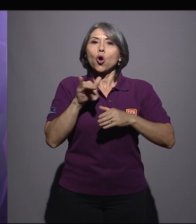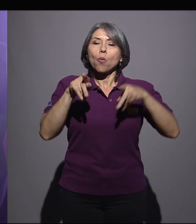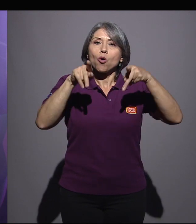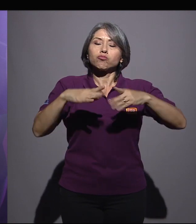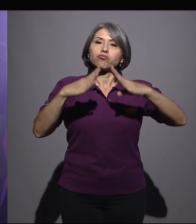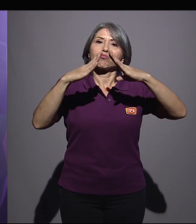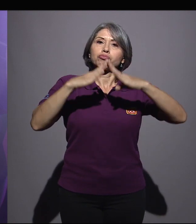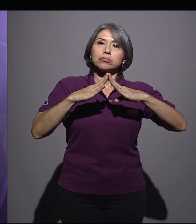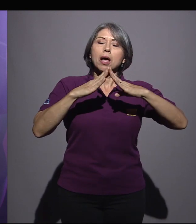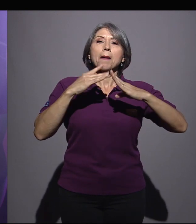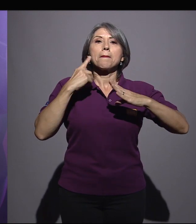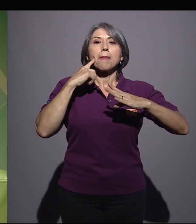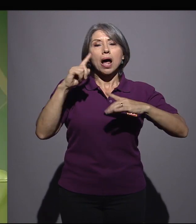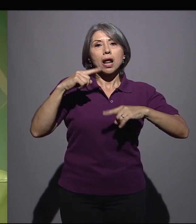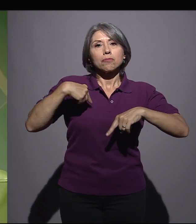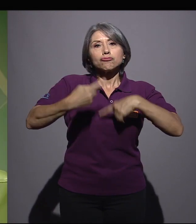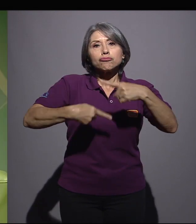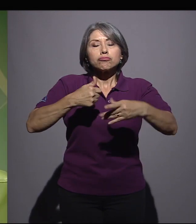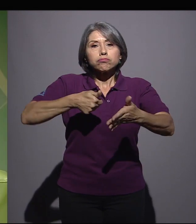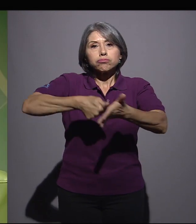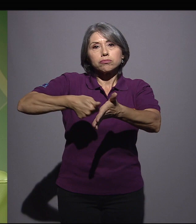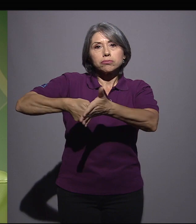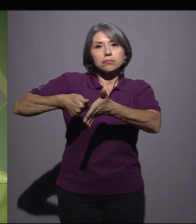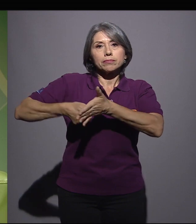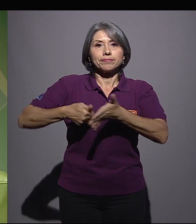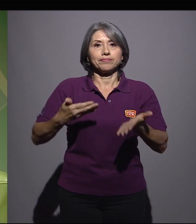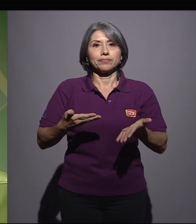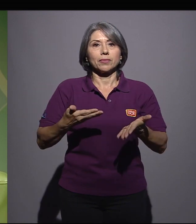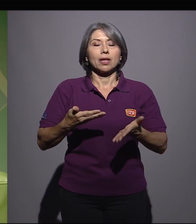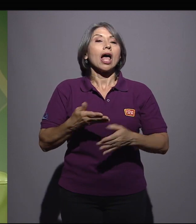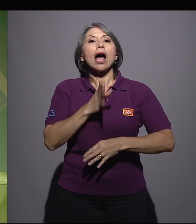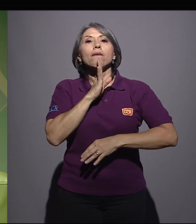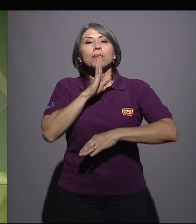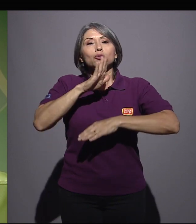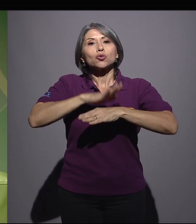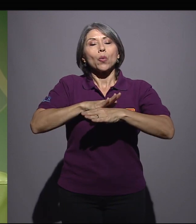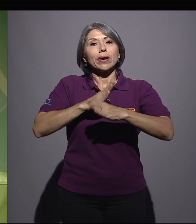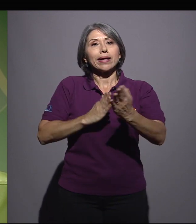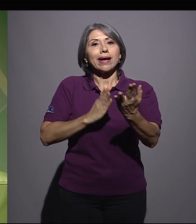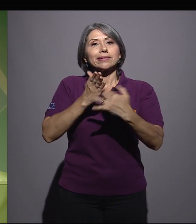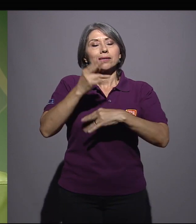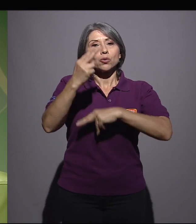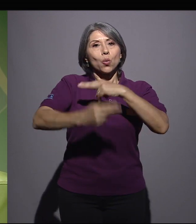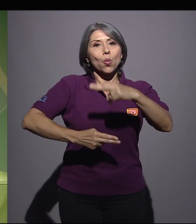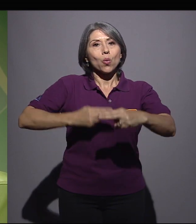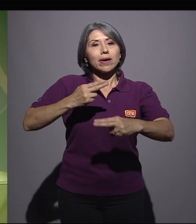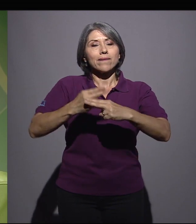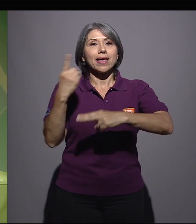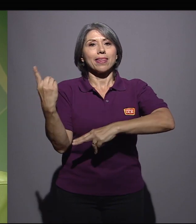y ciudadanos, porque hablamos de un acceso universal el día de las